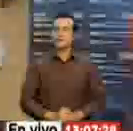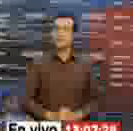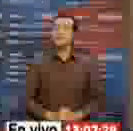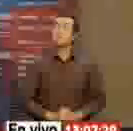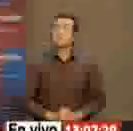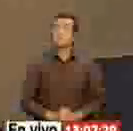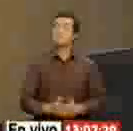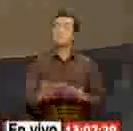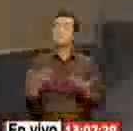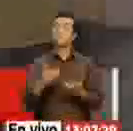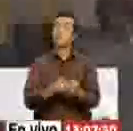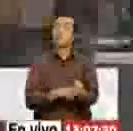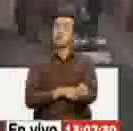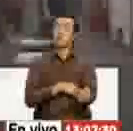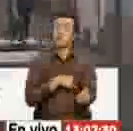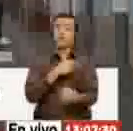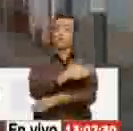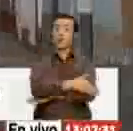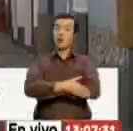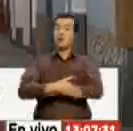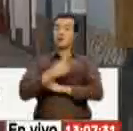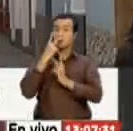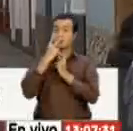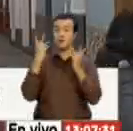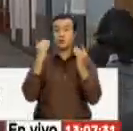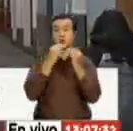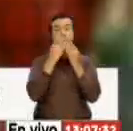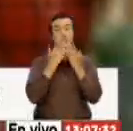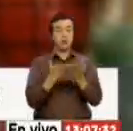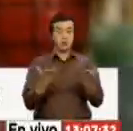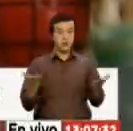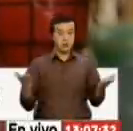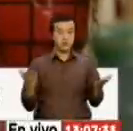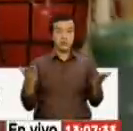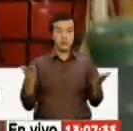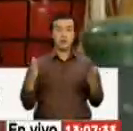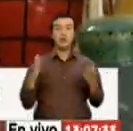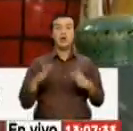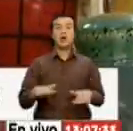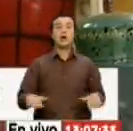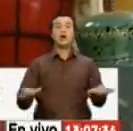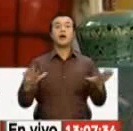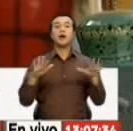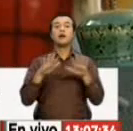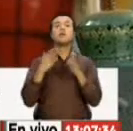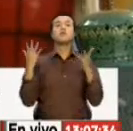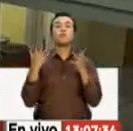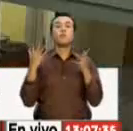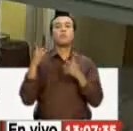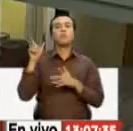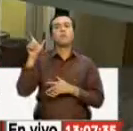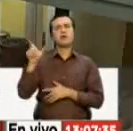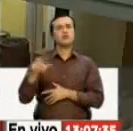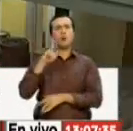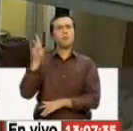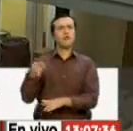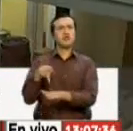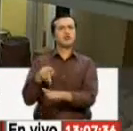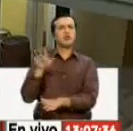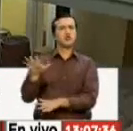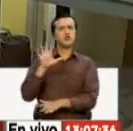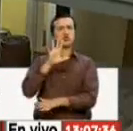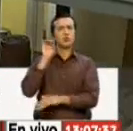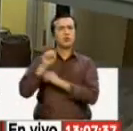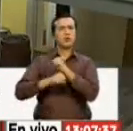Y en esta tradicional calle uno se encuentra, por ejemplo, con maravillas como esta, el local de Gerardo Zavala, un verdadero maestro que durante 50 años